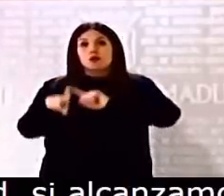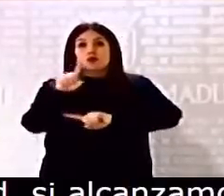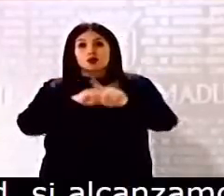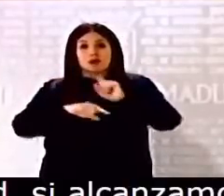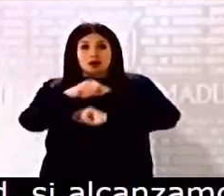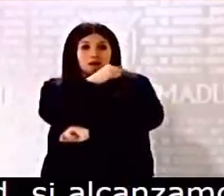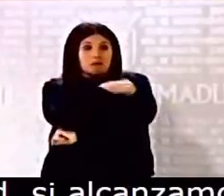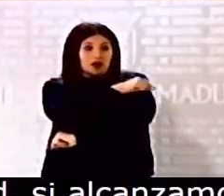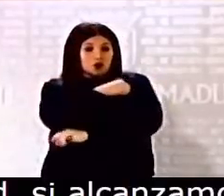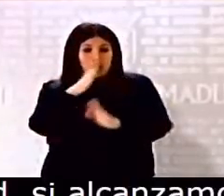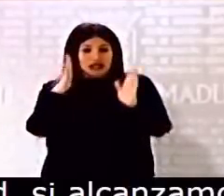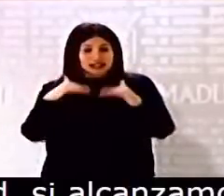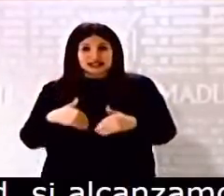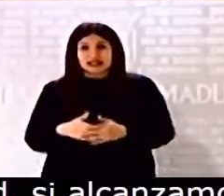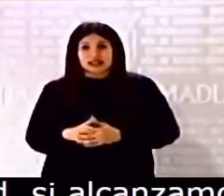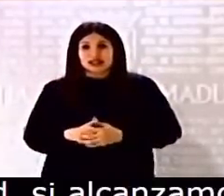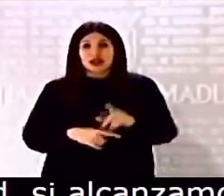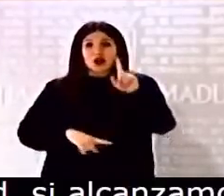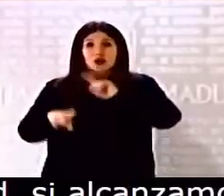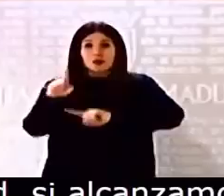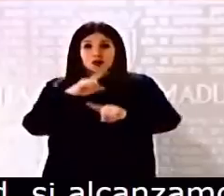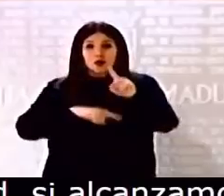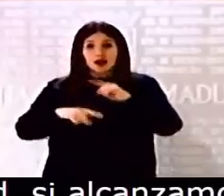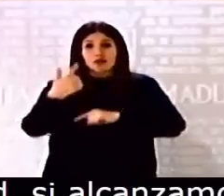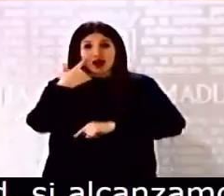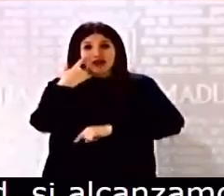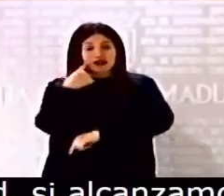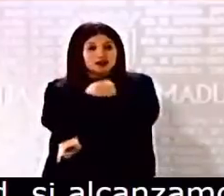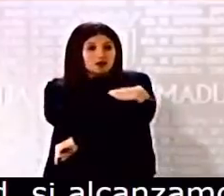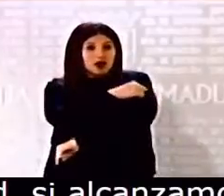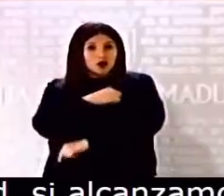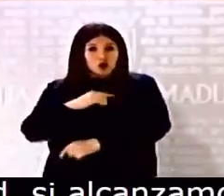dosis y tenemos el problema de la logística de las vacunas que tenemos.